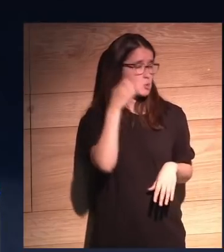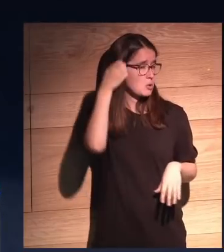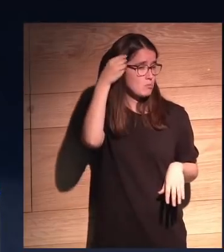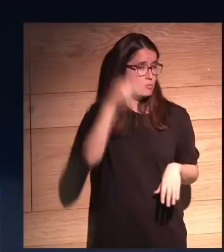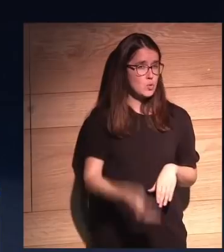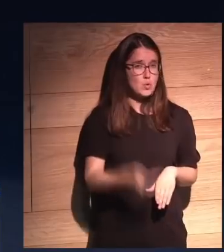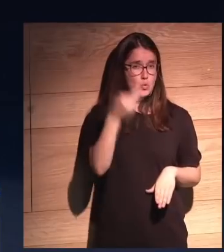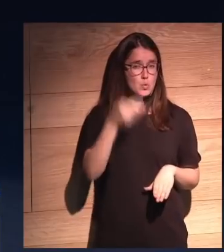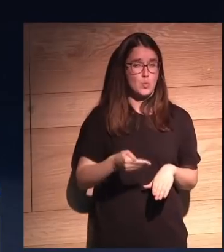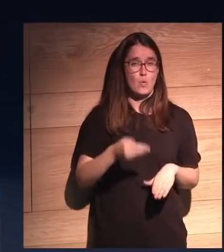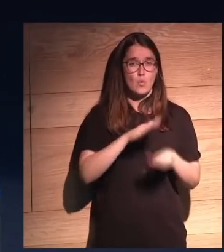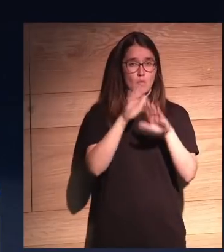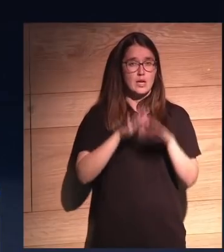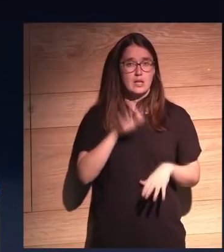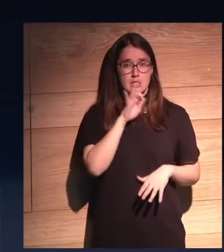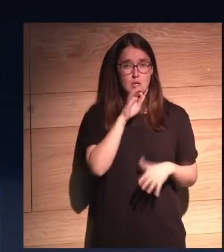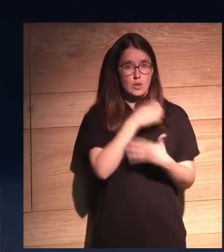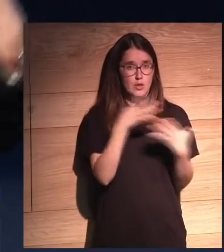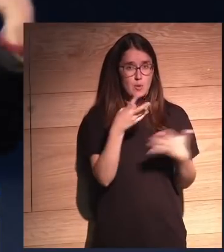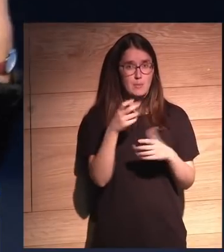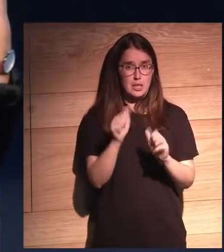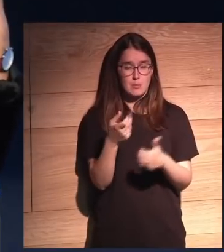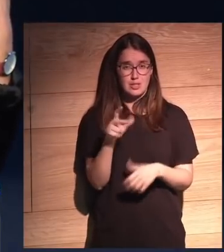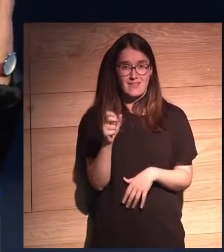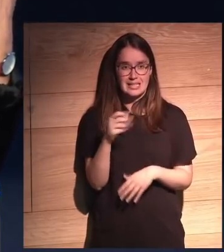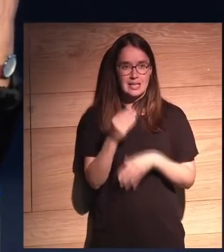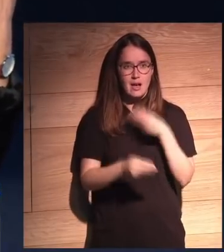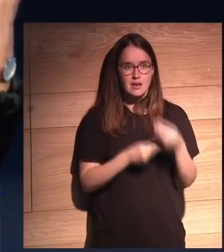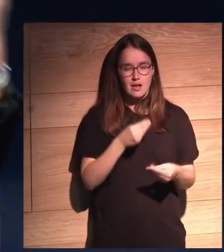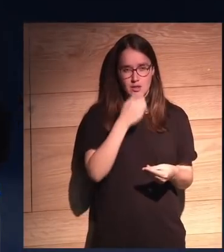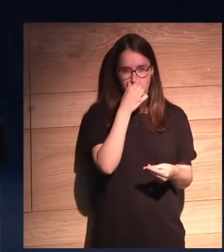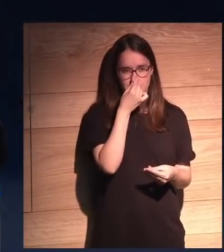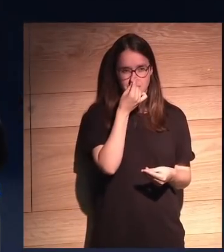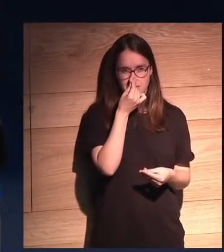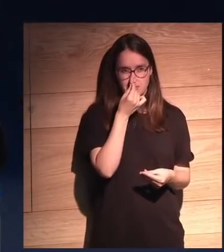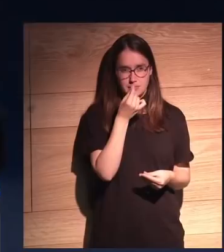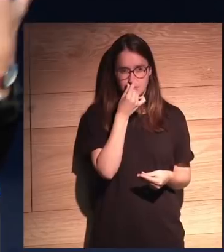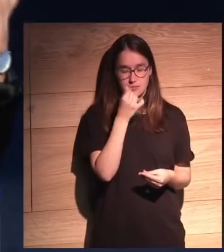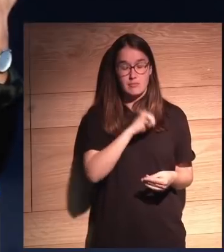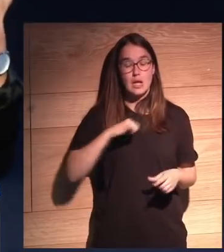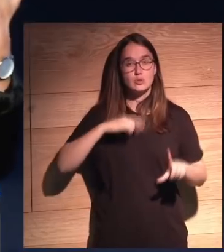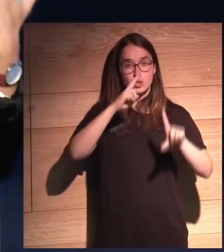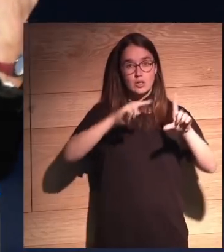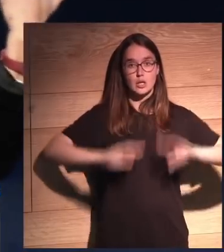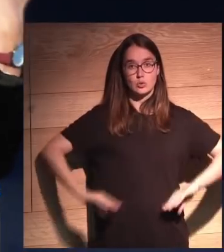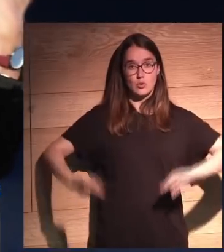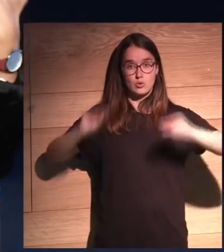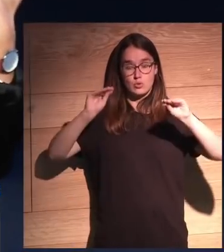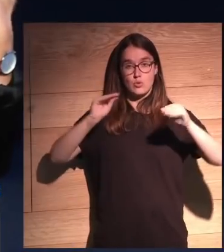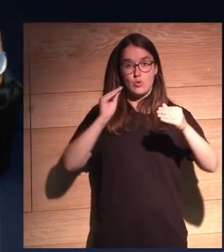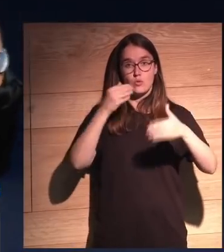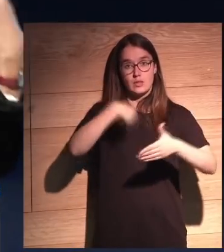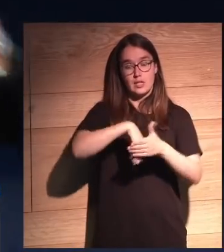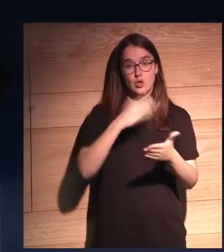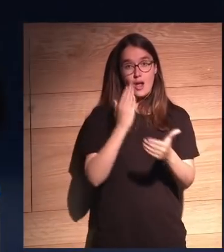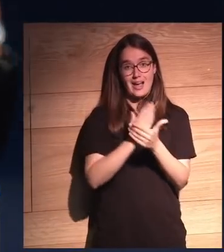relevantes a finales del XIX, principios del XX, y ella hace este autorretrato suyo en la